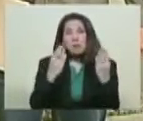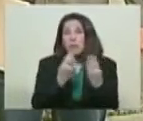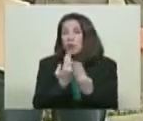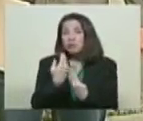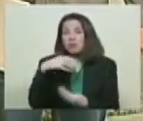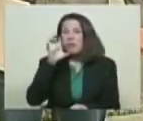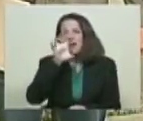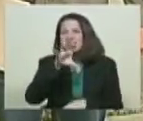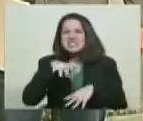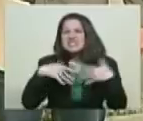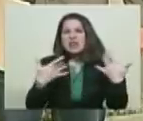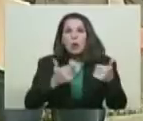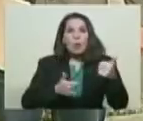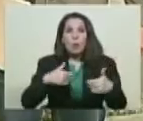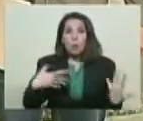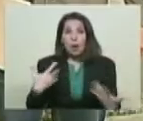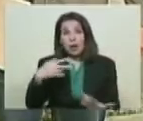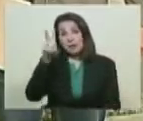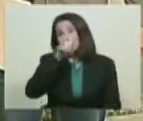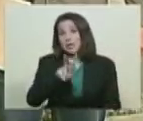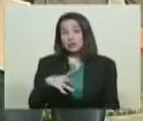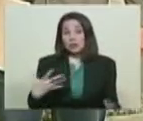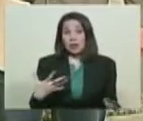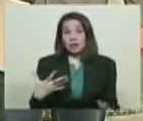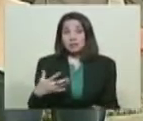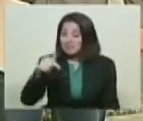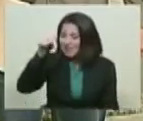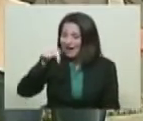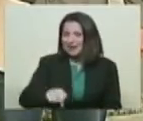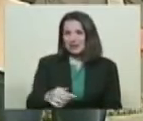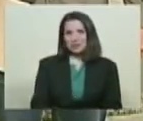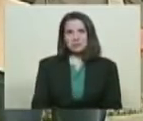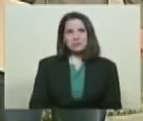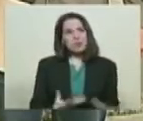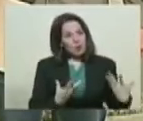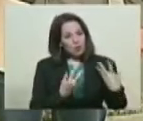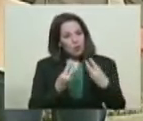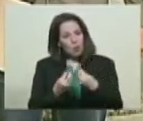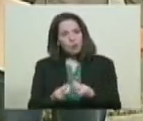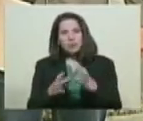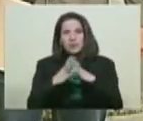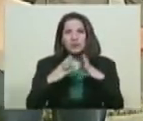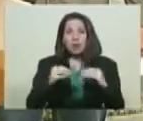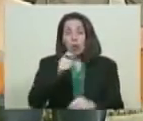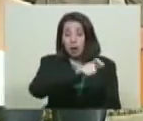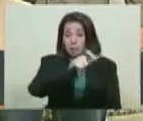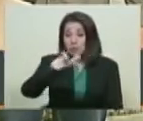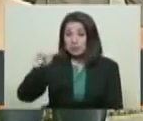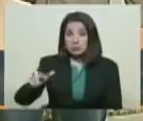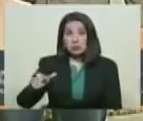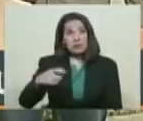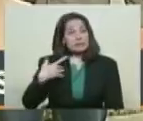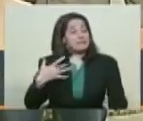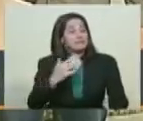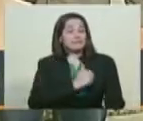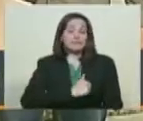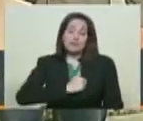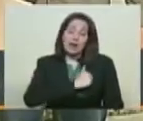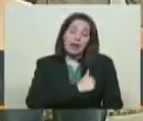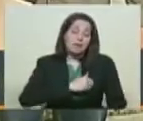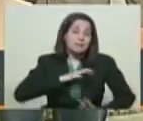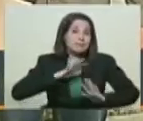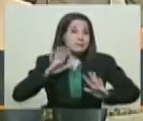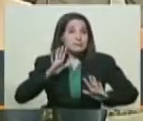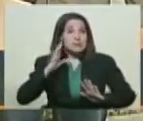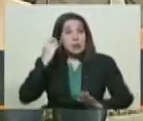que trabajamos y luchamos aquí en la tierra venezolana. Y a los venezolanos que, bueno, lamentablemente, para